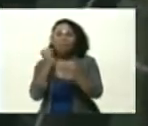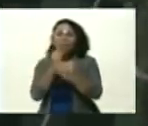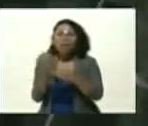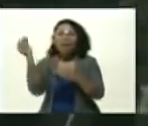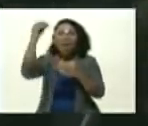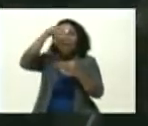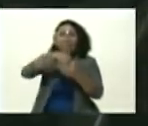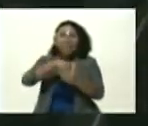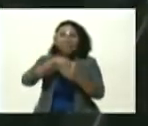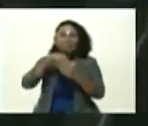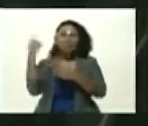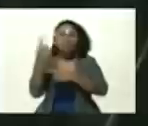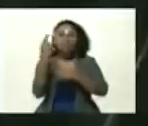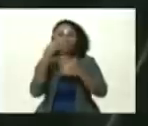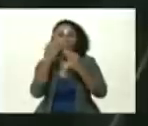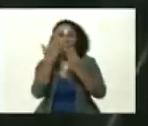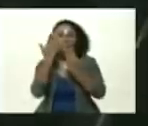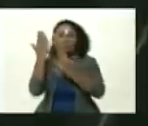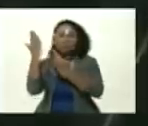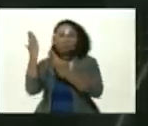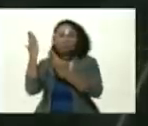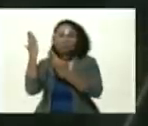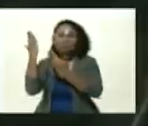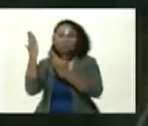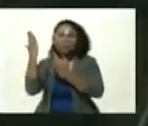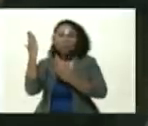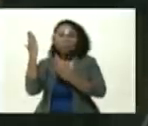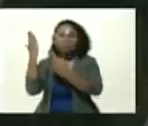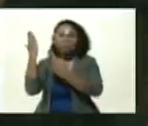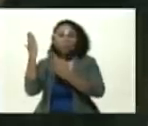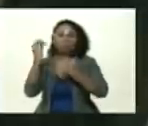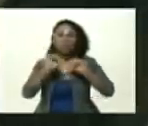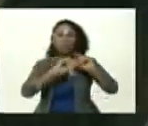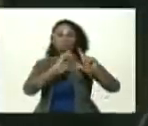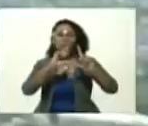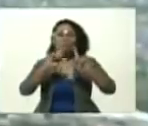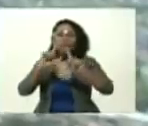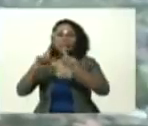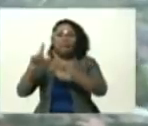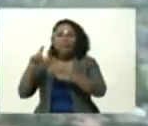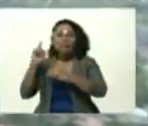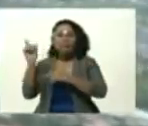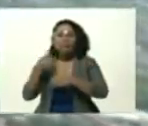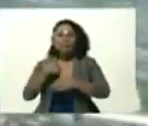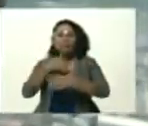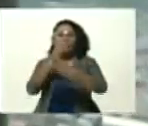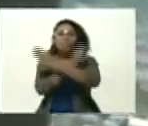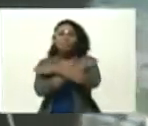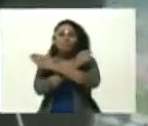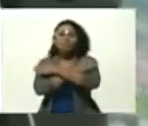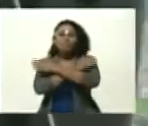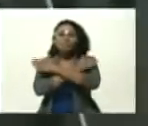del helicóptero, mira. Eso es una infraestructura, una logística. Los felicito.